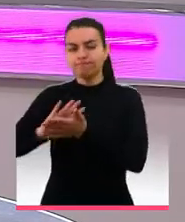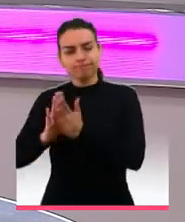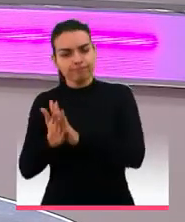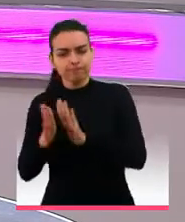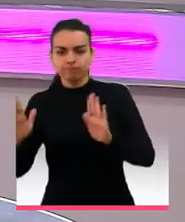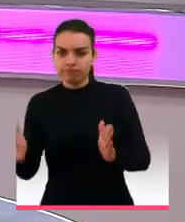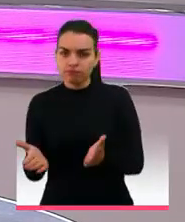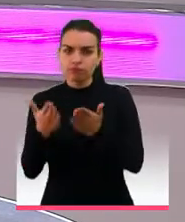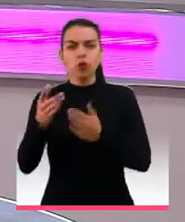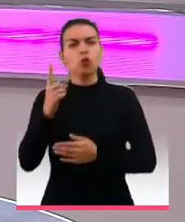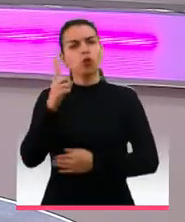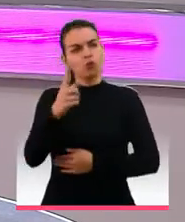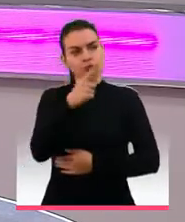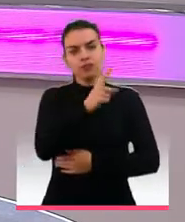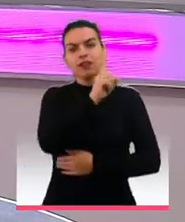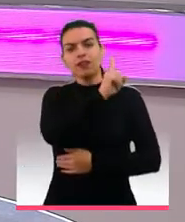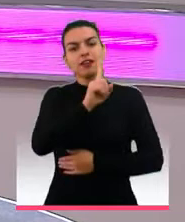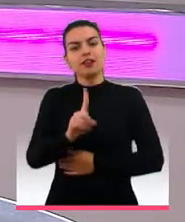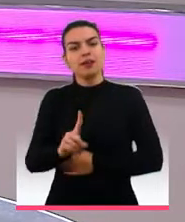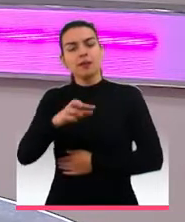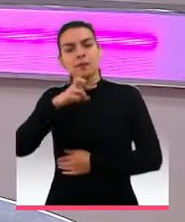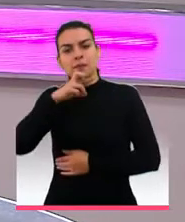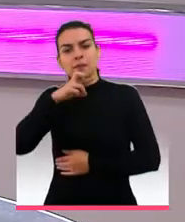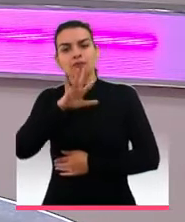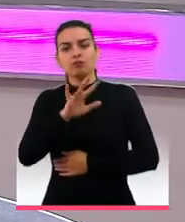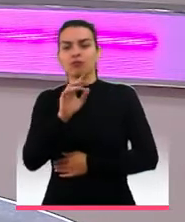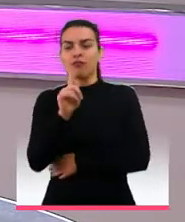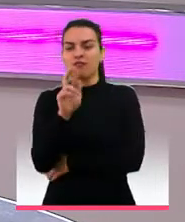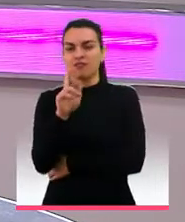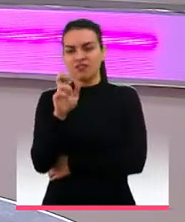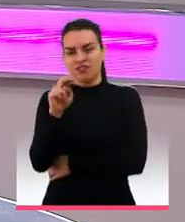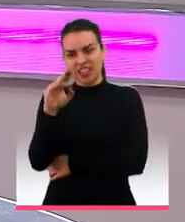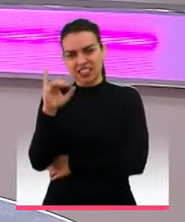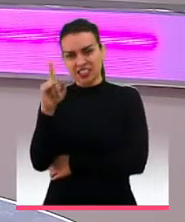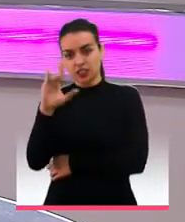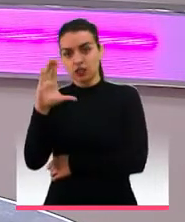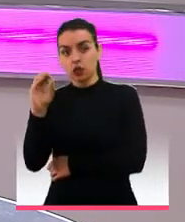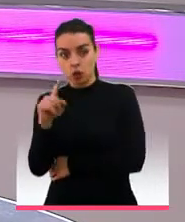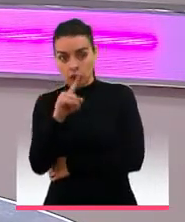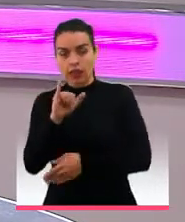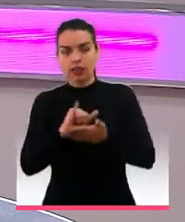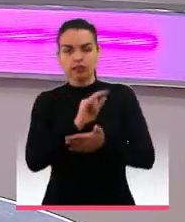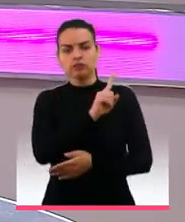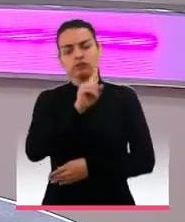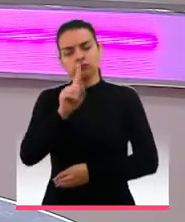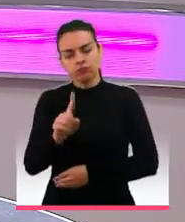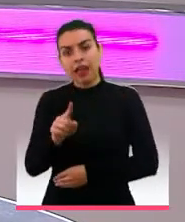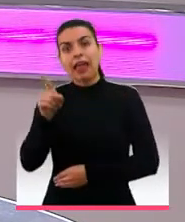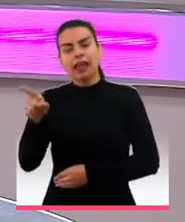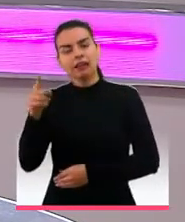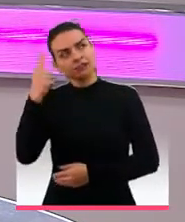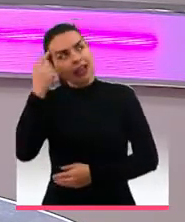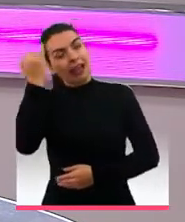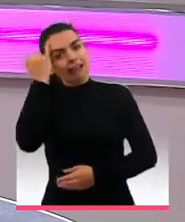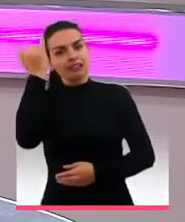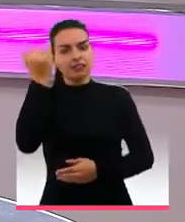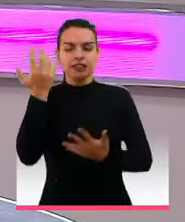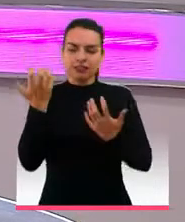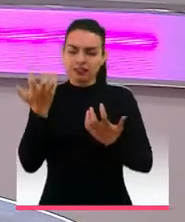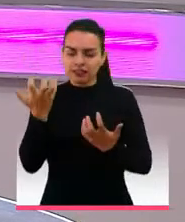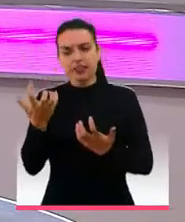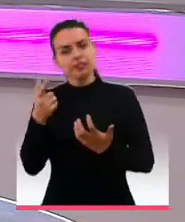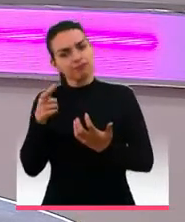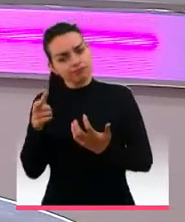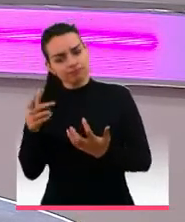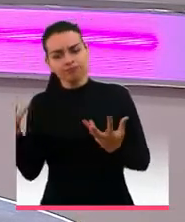Papa Francisco a Colombia y casi a 3 años de su fundación, el equipo tiene un plan ambicioso, ser parte del fútbol profesional colombiano.